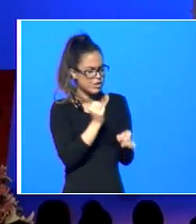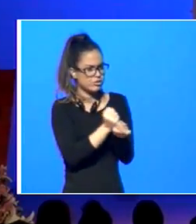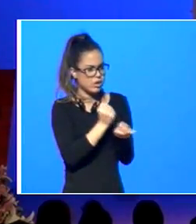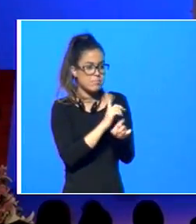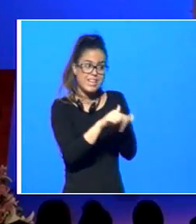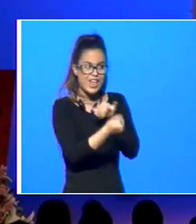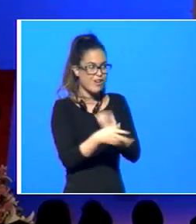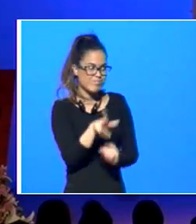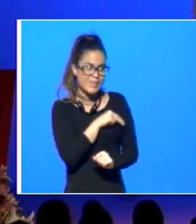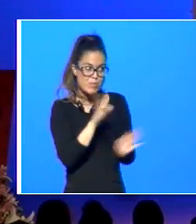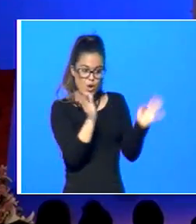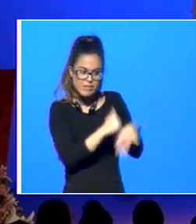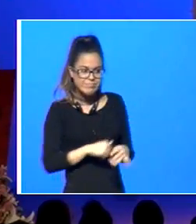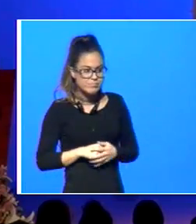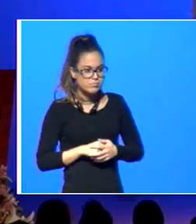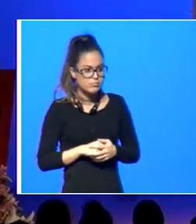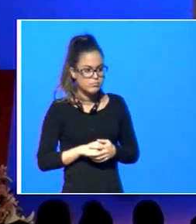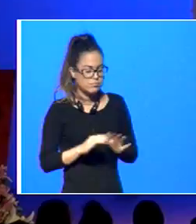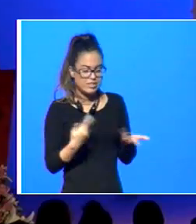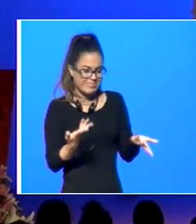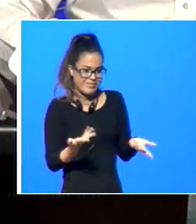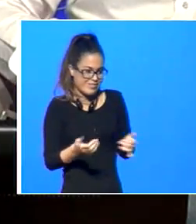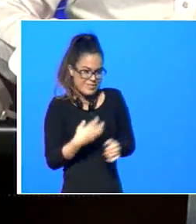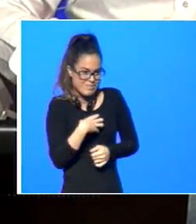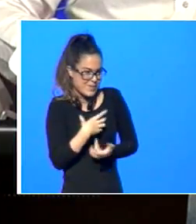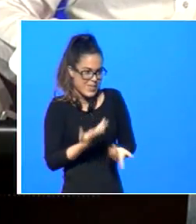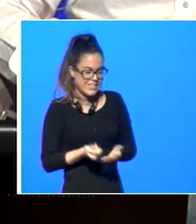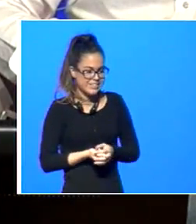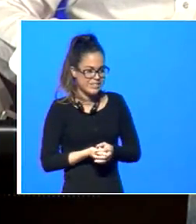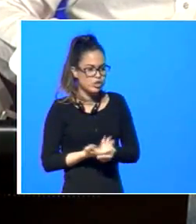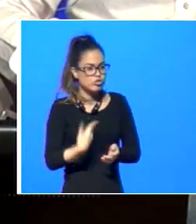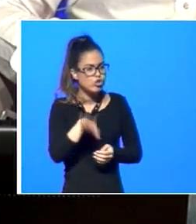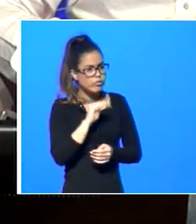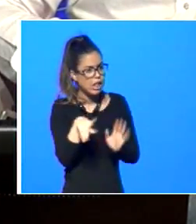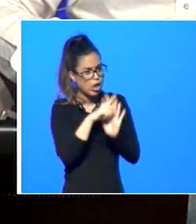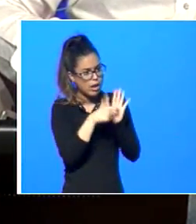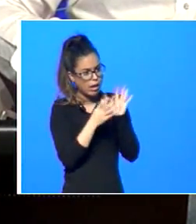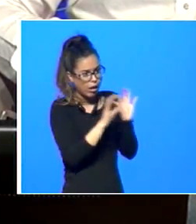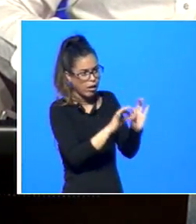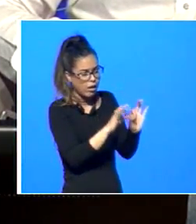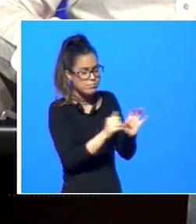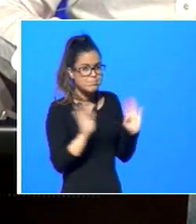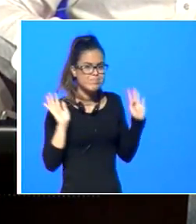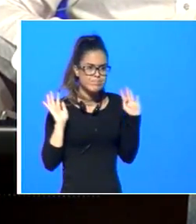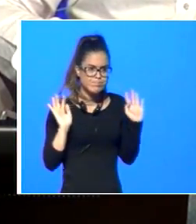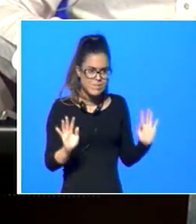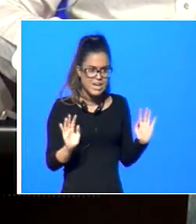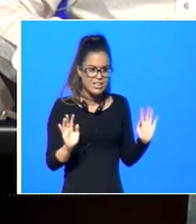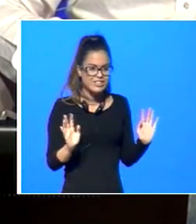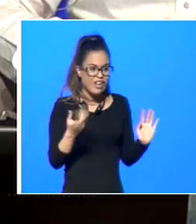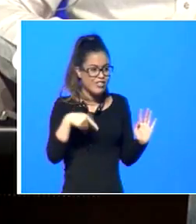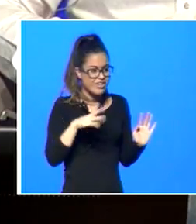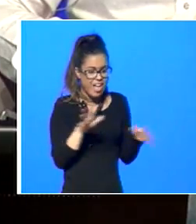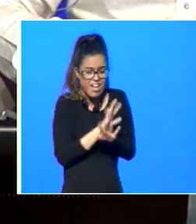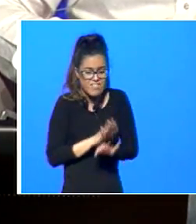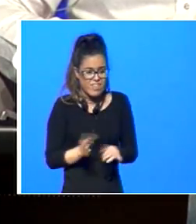premiar. Lo siento, pero eso no puede ser. Entiendo que la ley es así. Pero entiendo que les frustramos. No